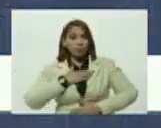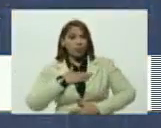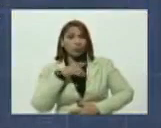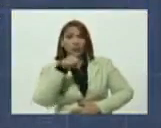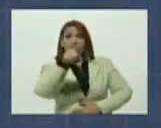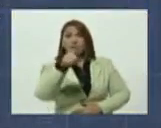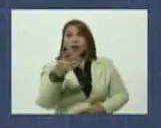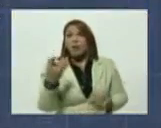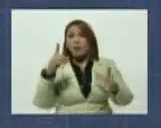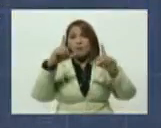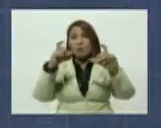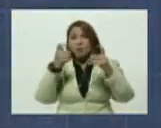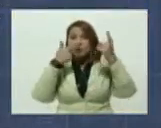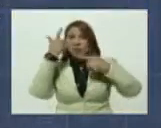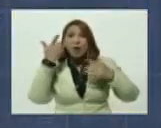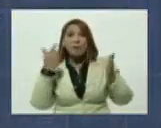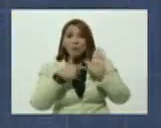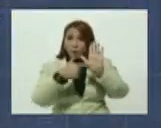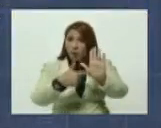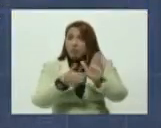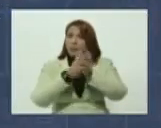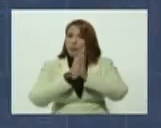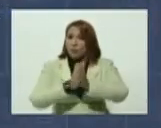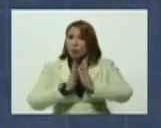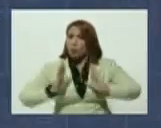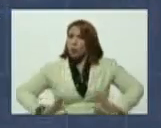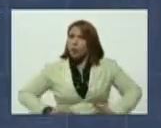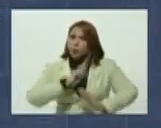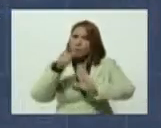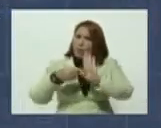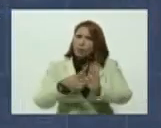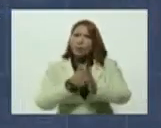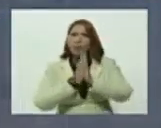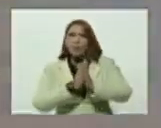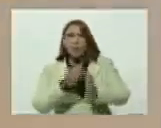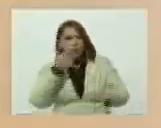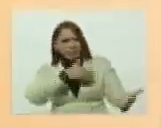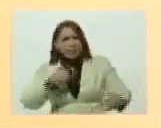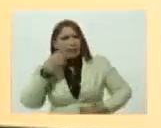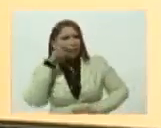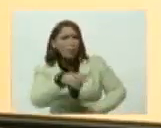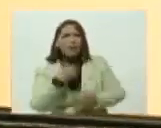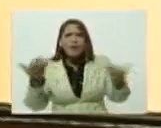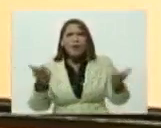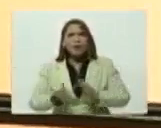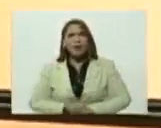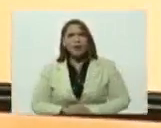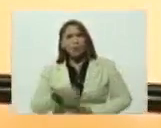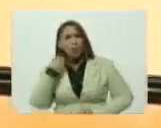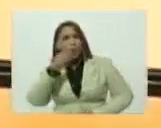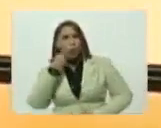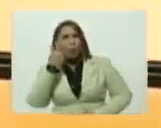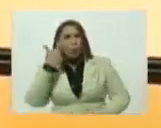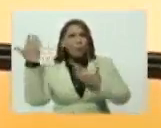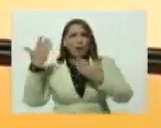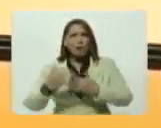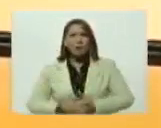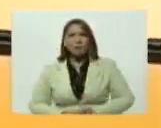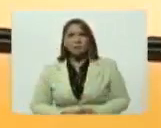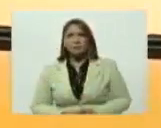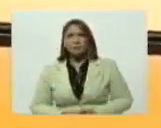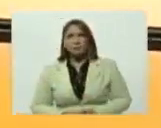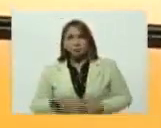señalo. Ahí está, muestrado el cuerpo entero. Ale, ahí está. Él quiere que lo vean. ¡Joven! Ahí